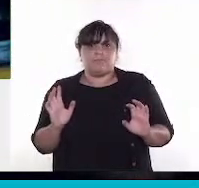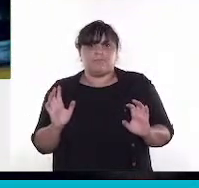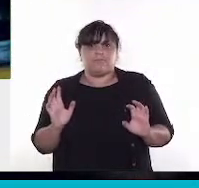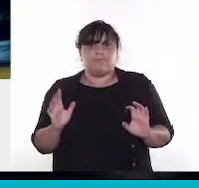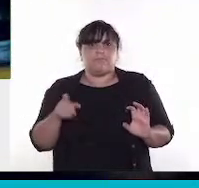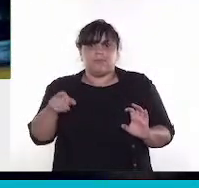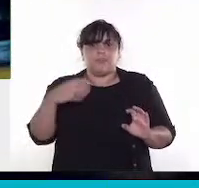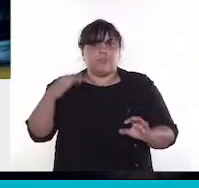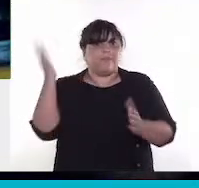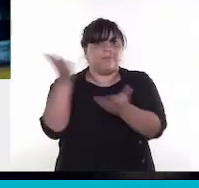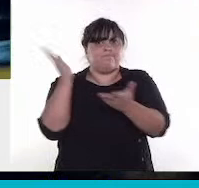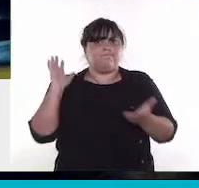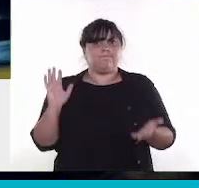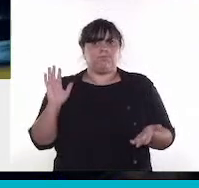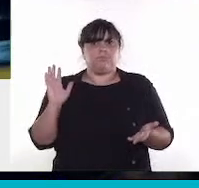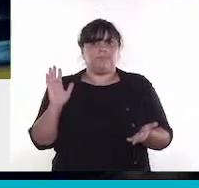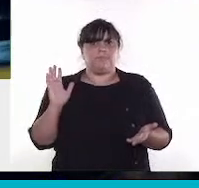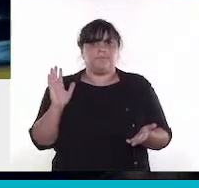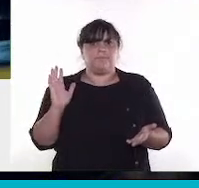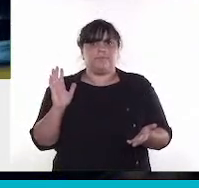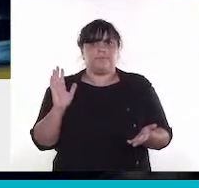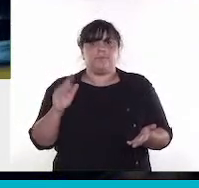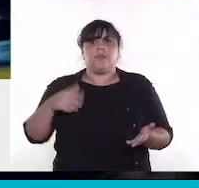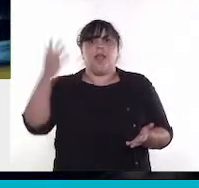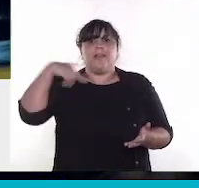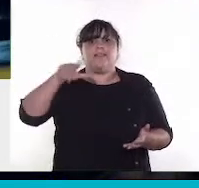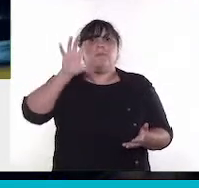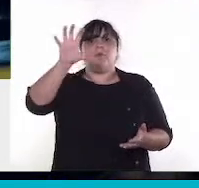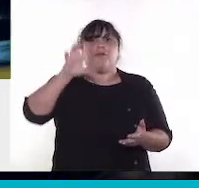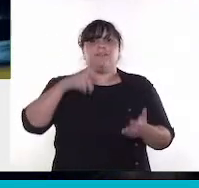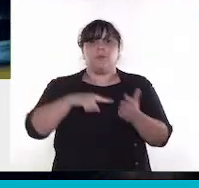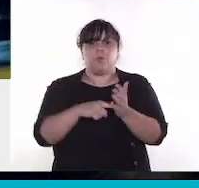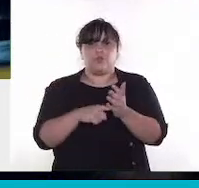Nosotros aquí en la provincia de Buenos Aires tuvimos suspendido este derecho